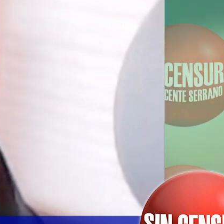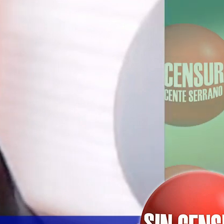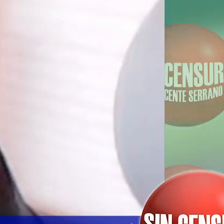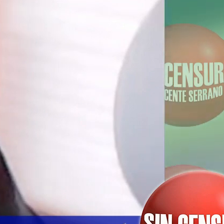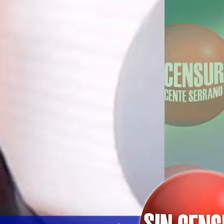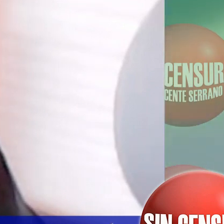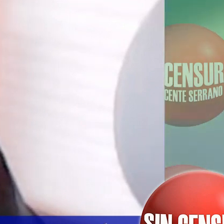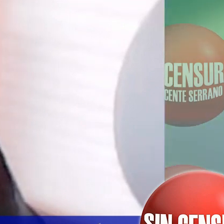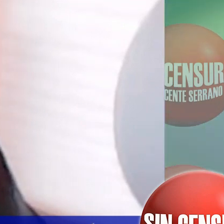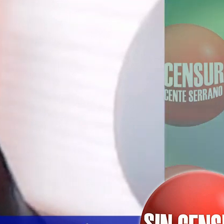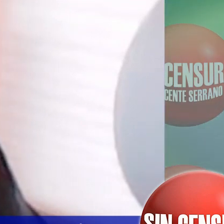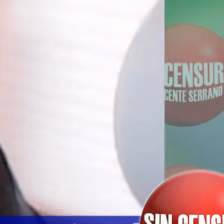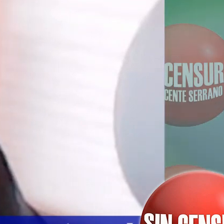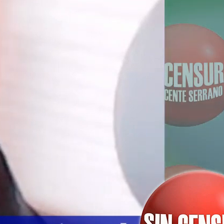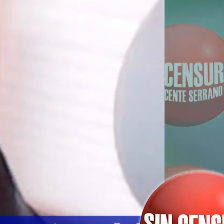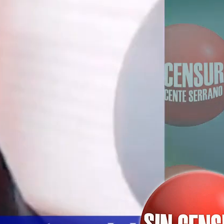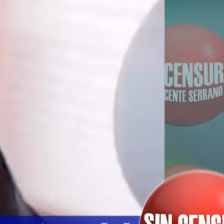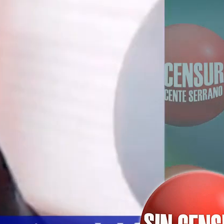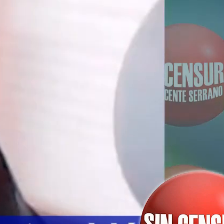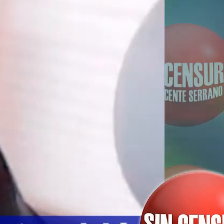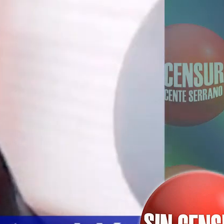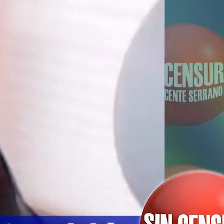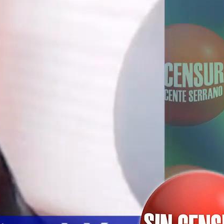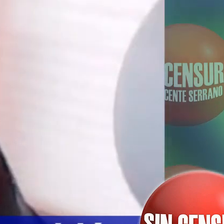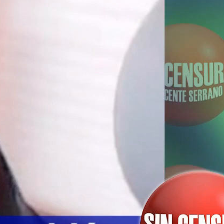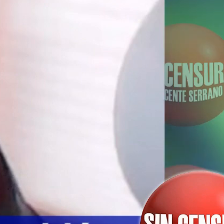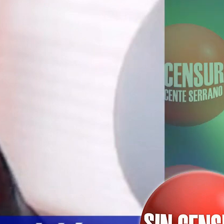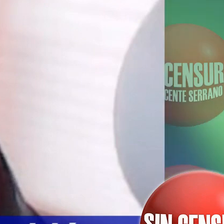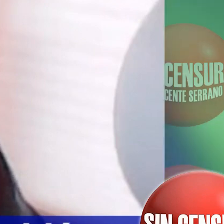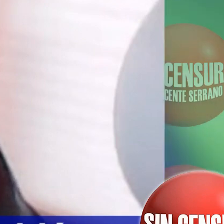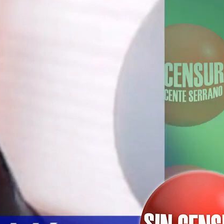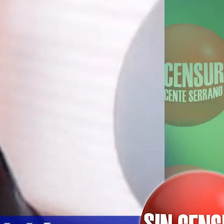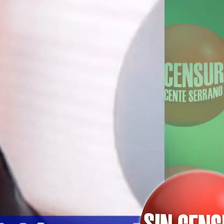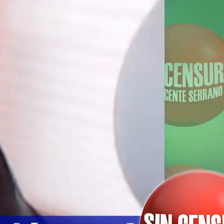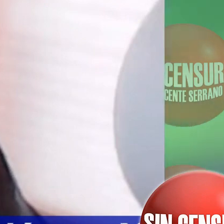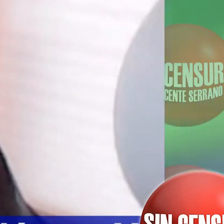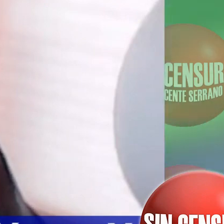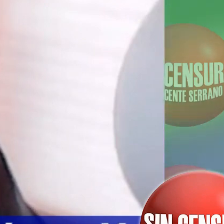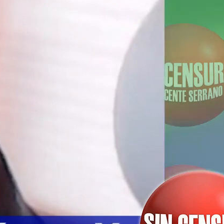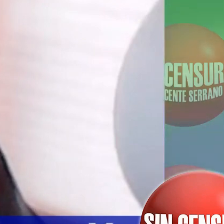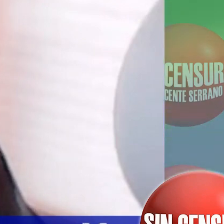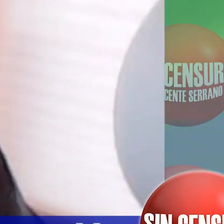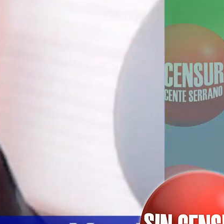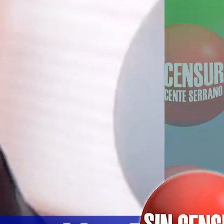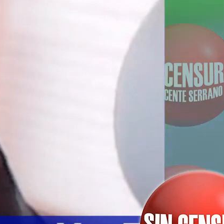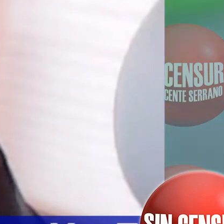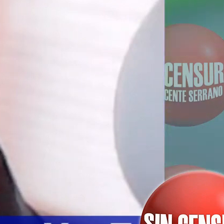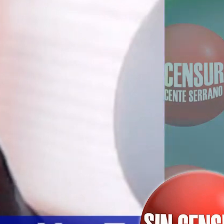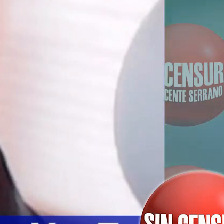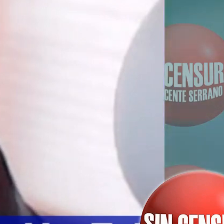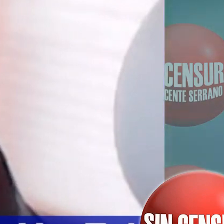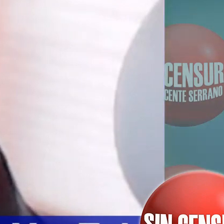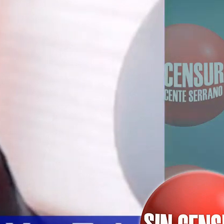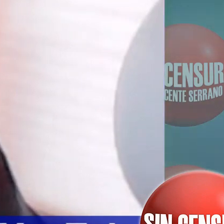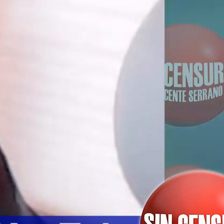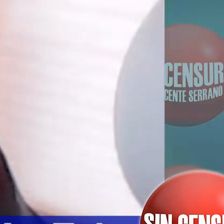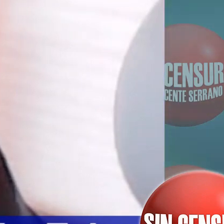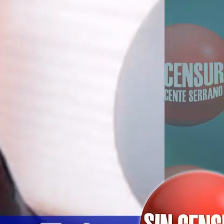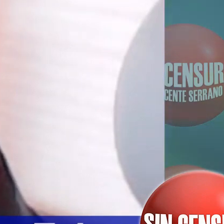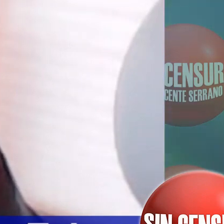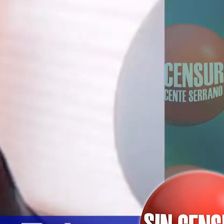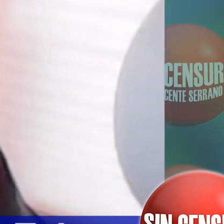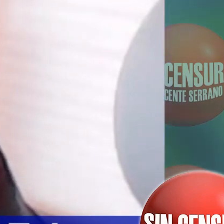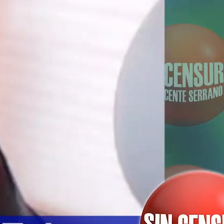de 1920, disculpe usted, luego de que fuera pues sacado de la ciudad tras